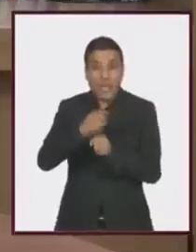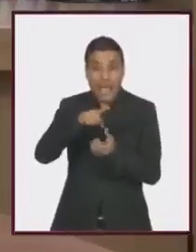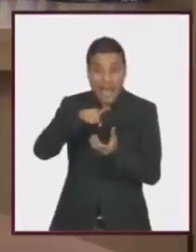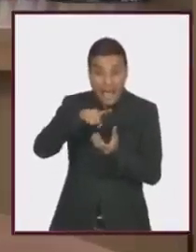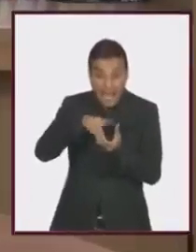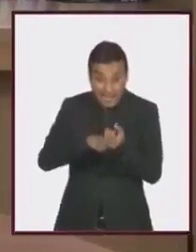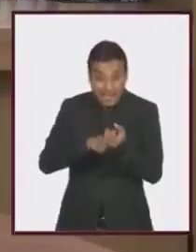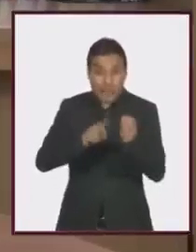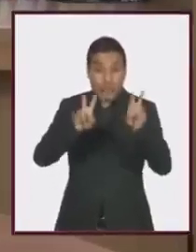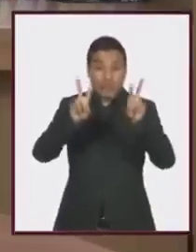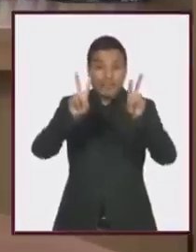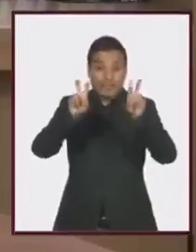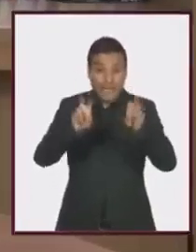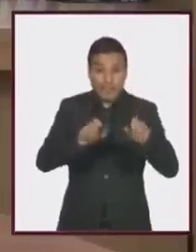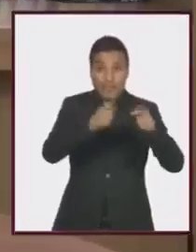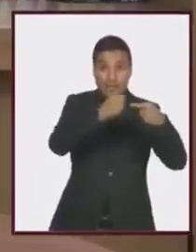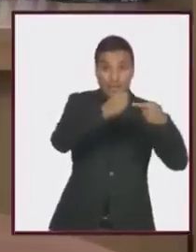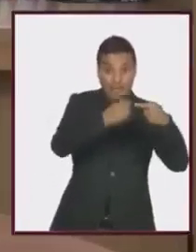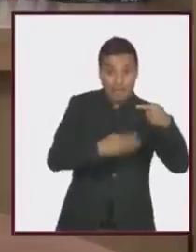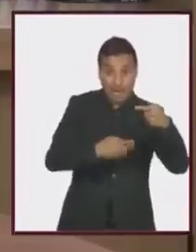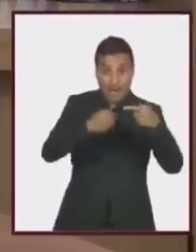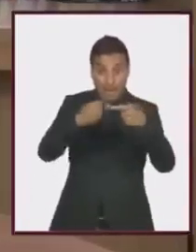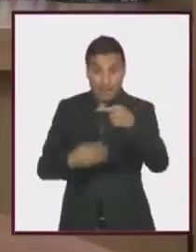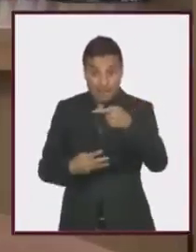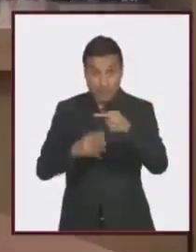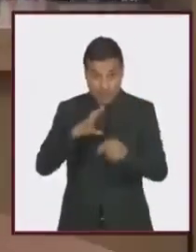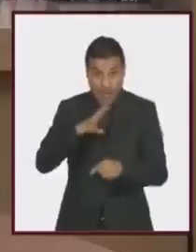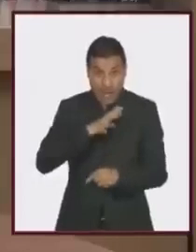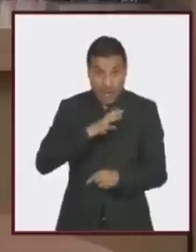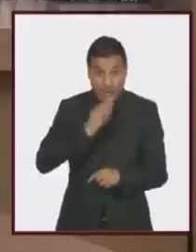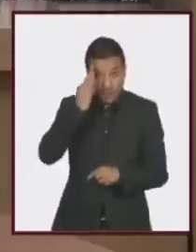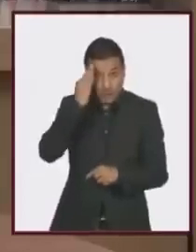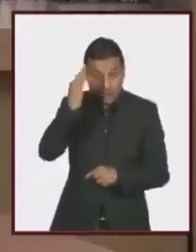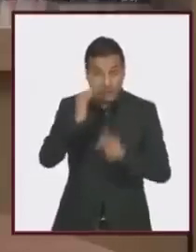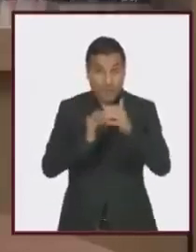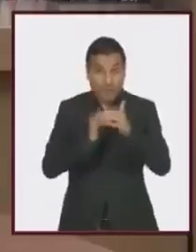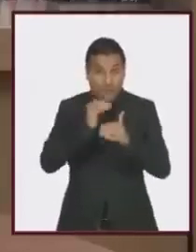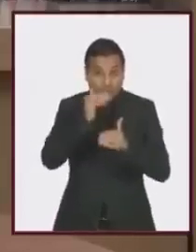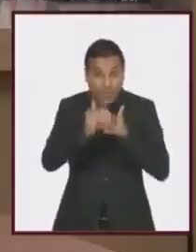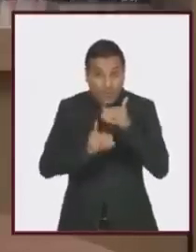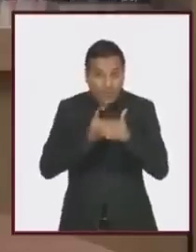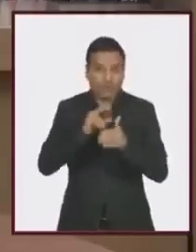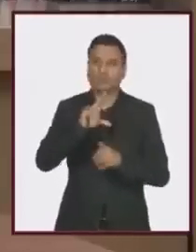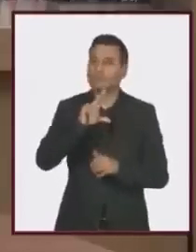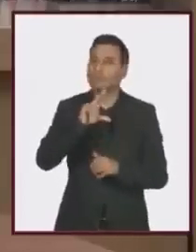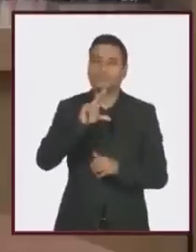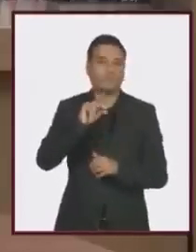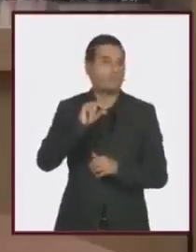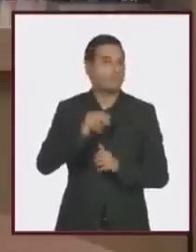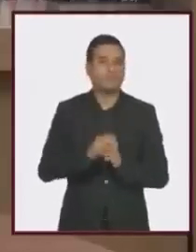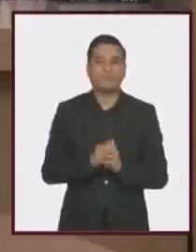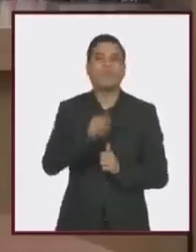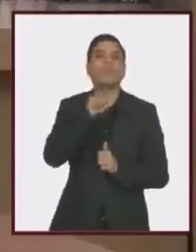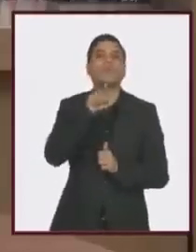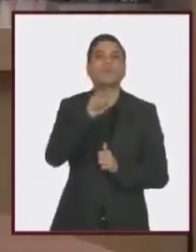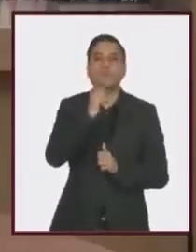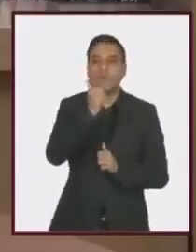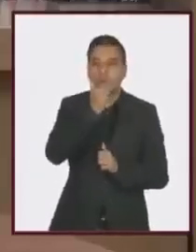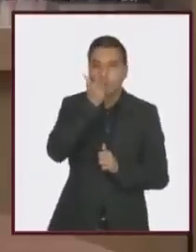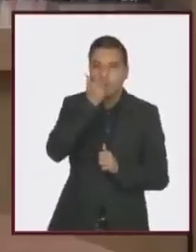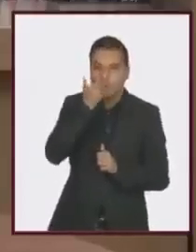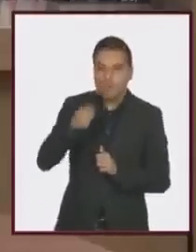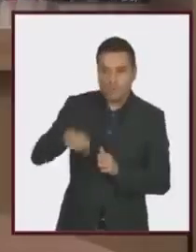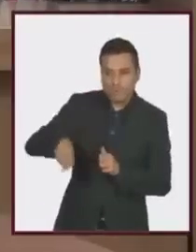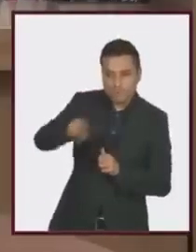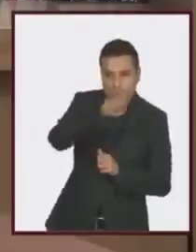de este punto en el cual sus alumnos se han apropiado de ciertos contenidos,